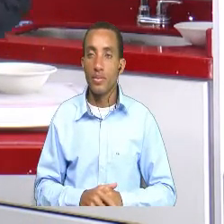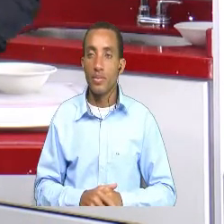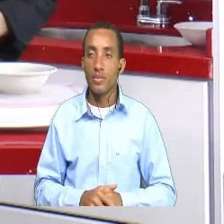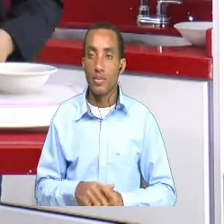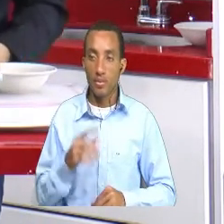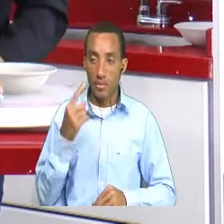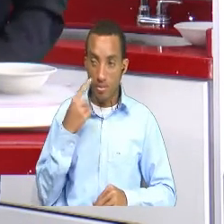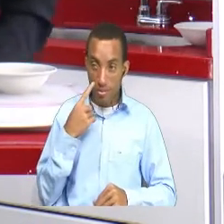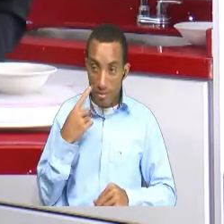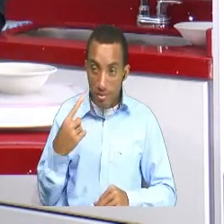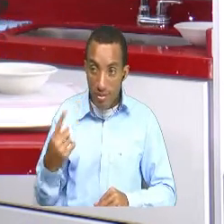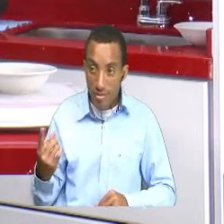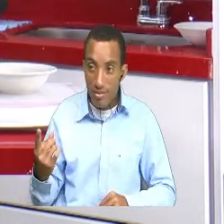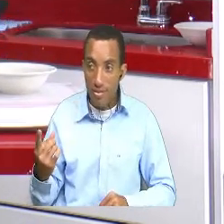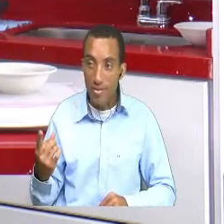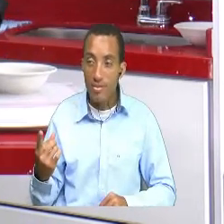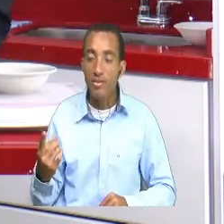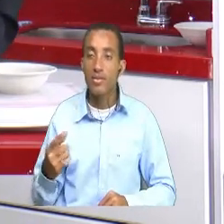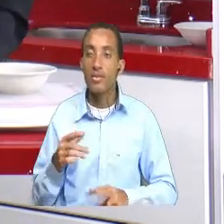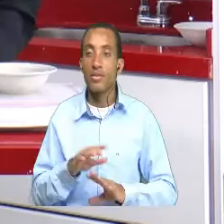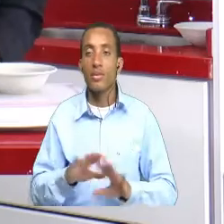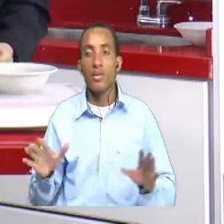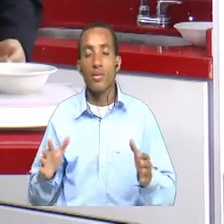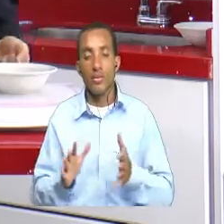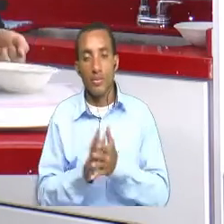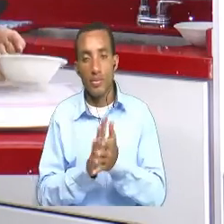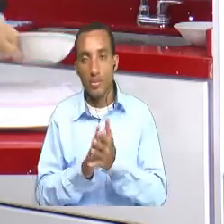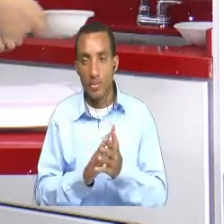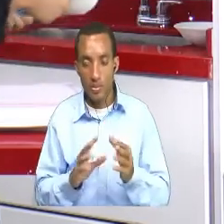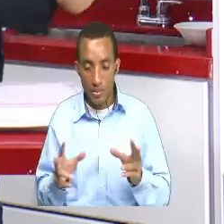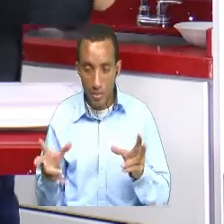observar queda el langostino